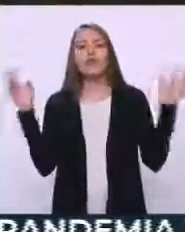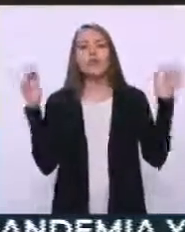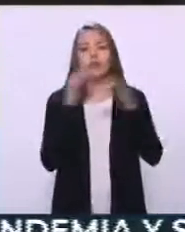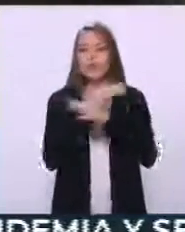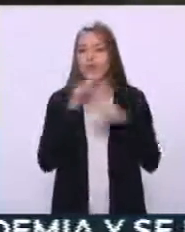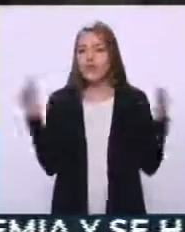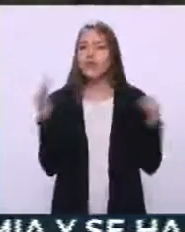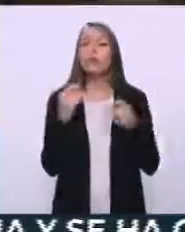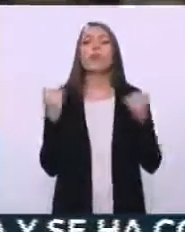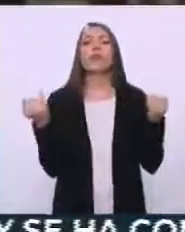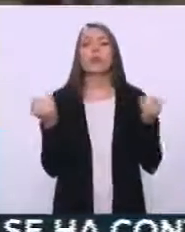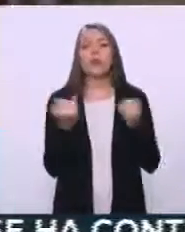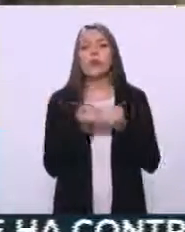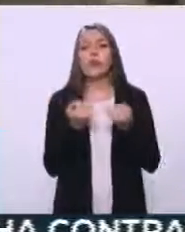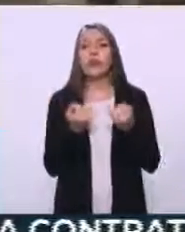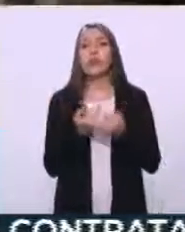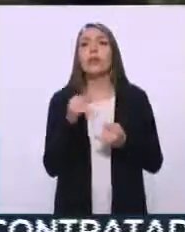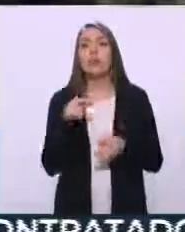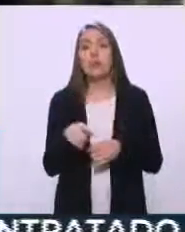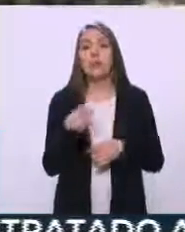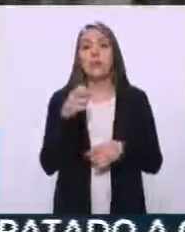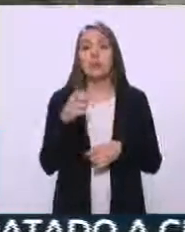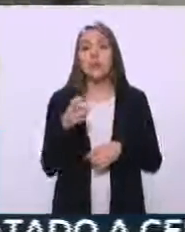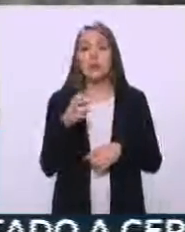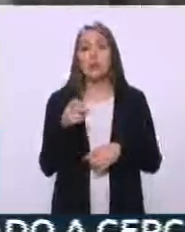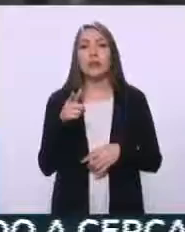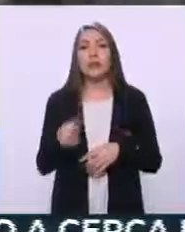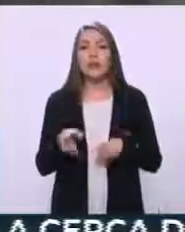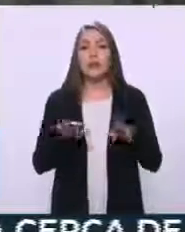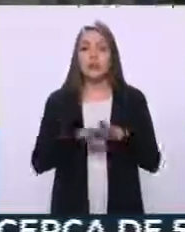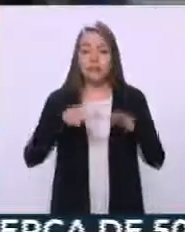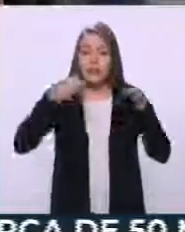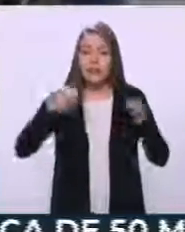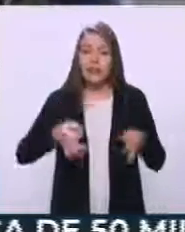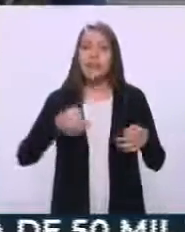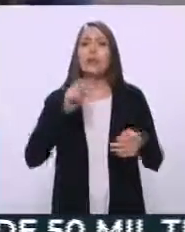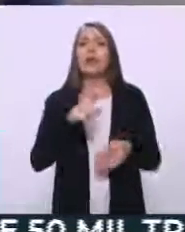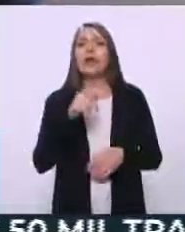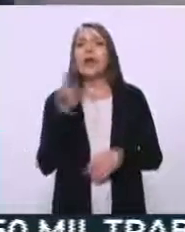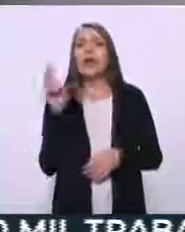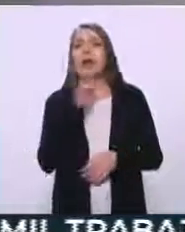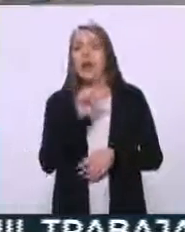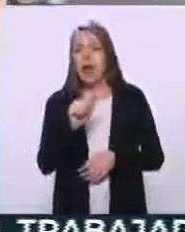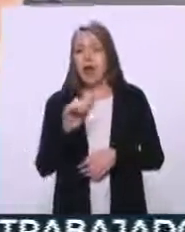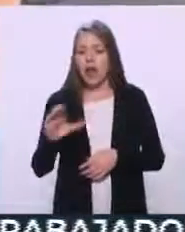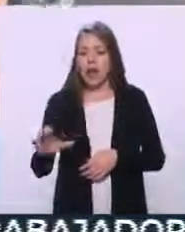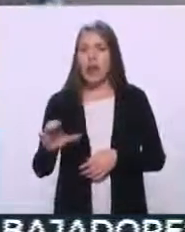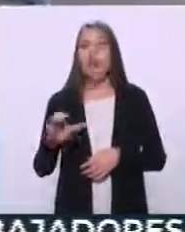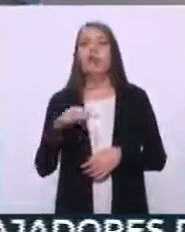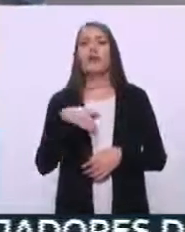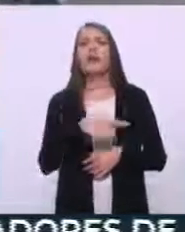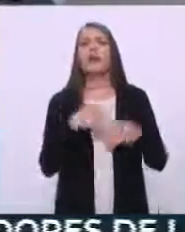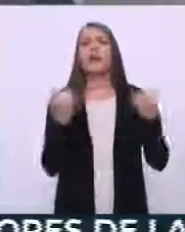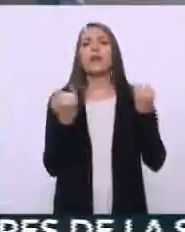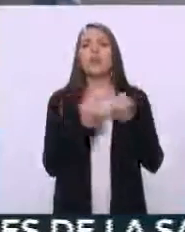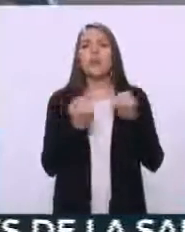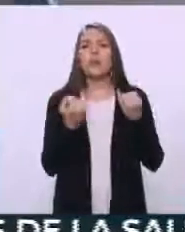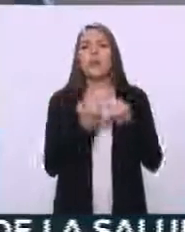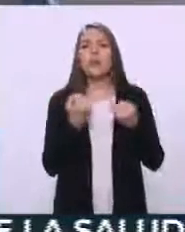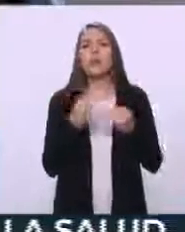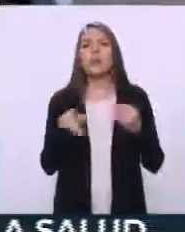no es posible eso, pues lineamientos muy estrictos para el aire acondicionado, con filtros, desinfección y un porcentaje